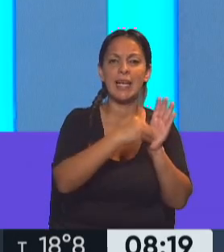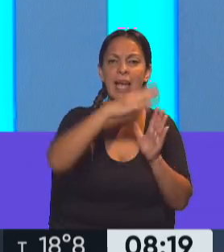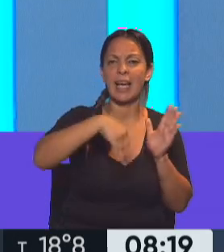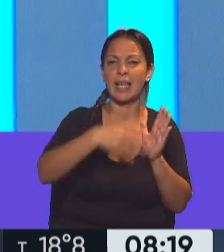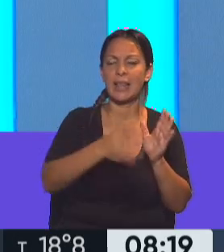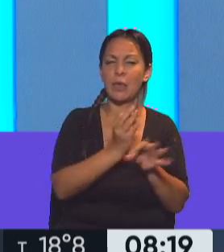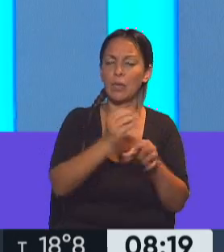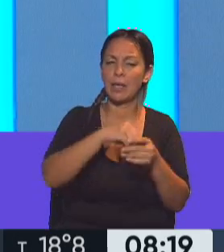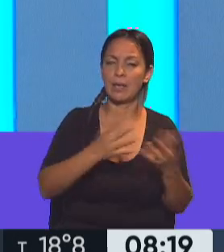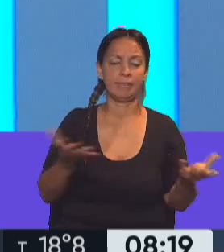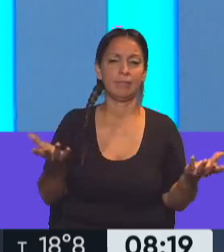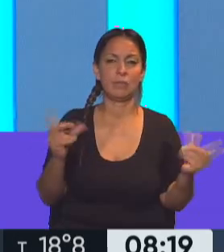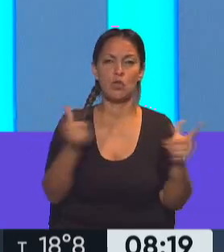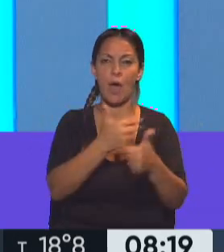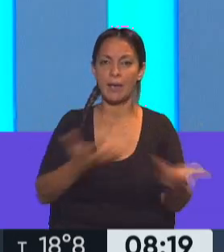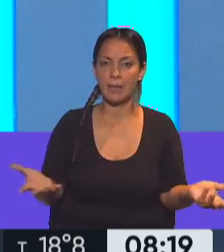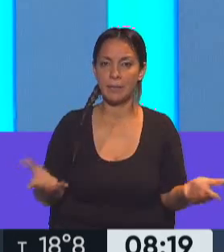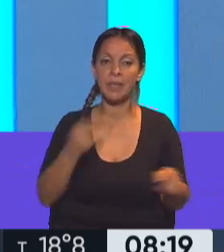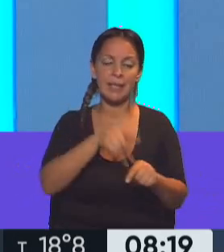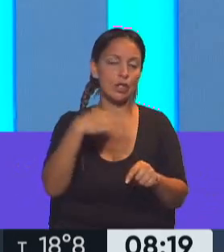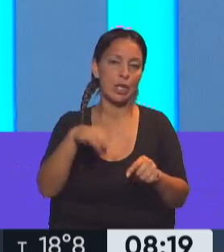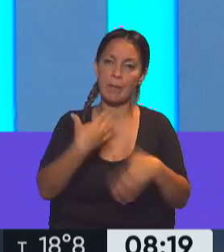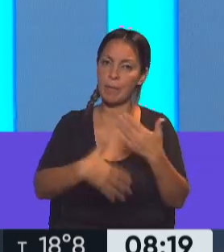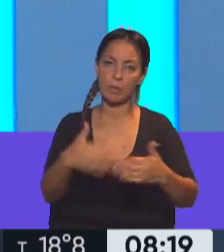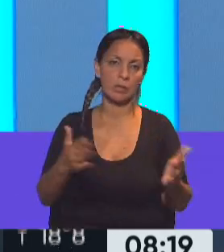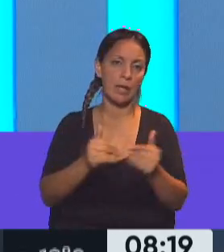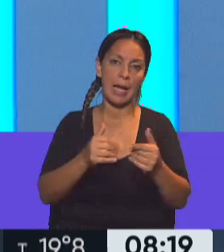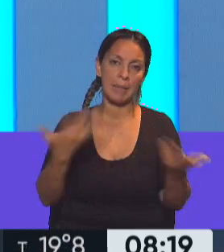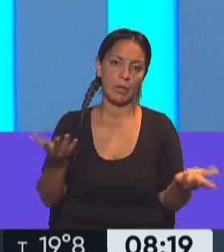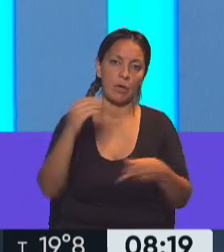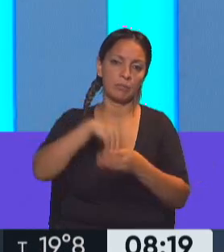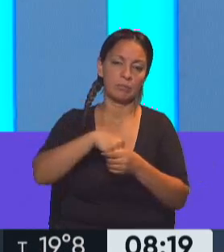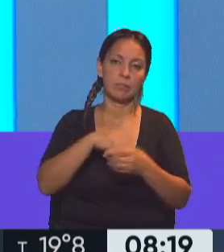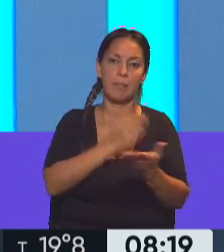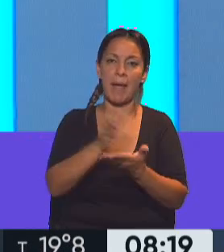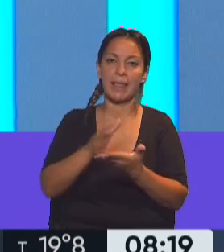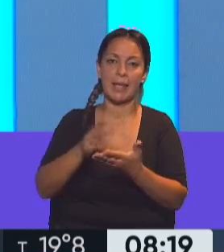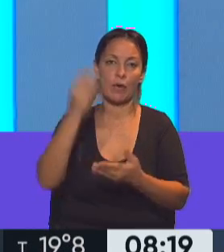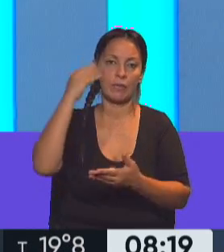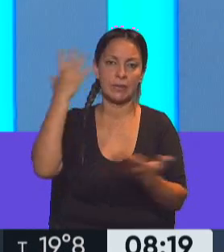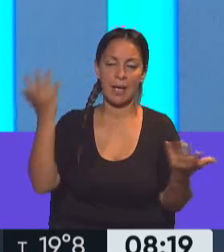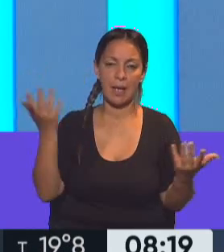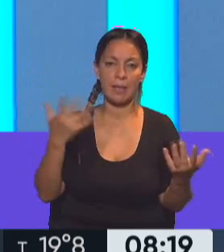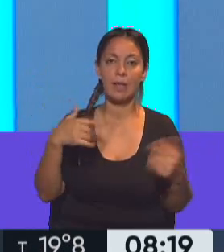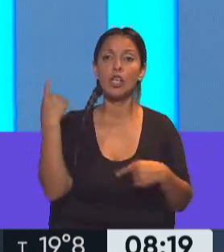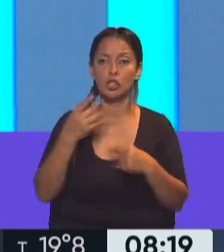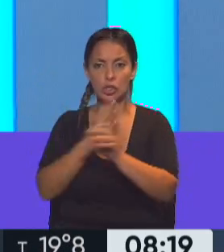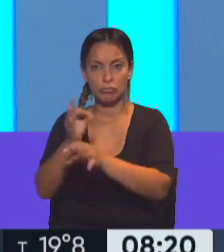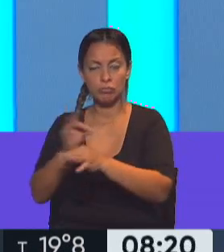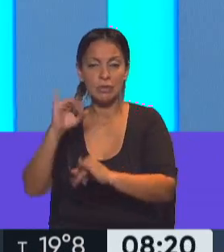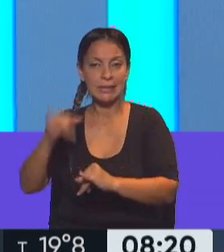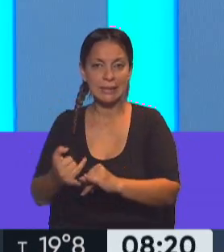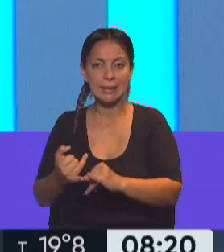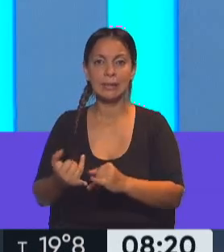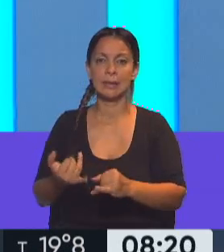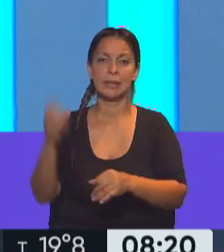Claro. Es algo que tenemos que rápidamente incorporar en la educación formal. Nosotros lo venimos haciendo desde la educación informal, desde Grooming Argentina en la